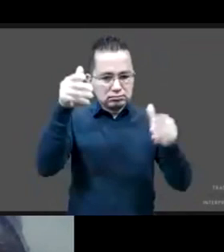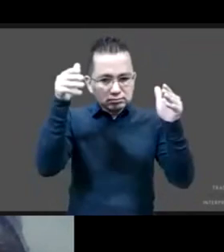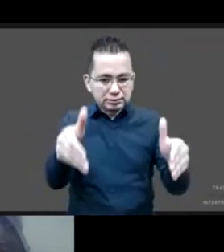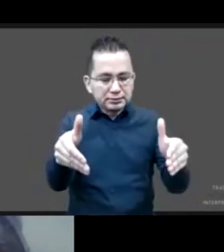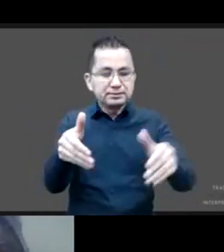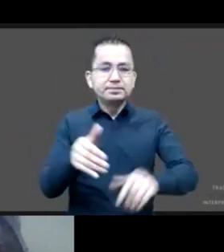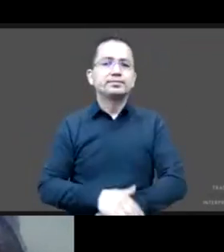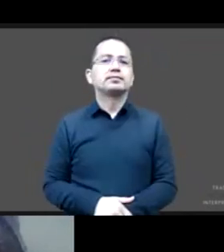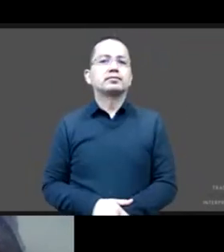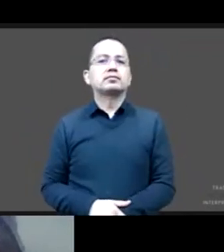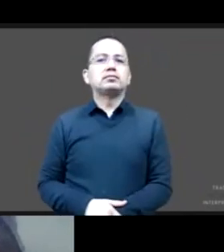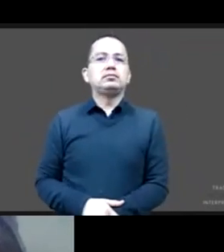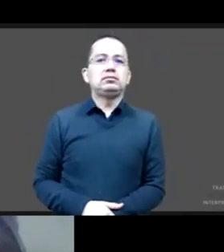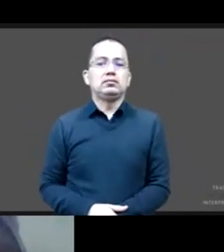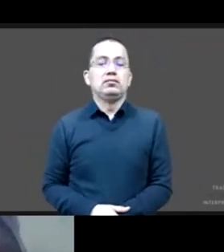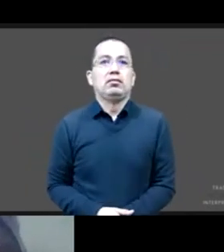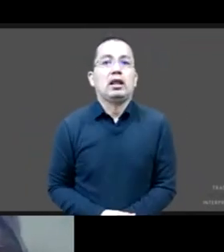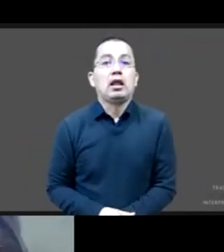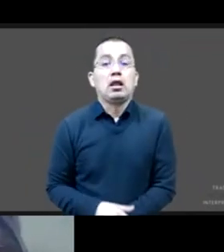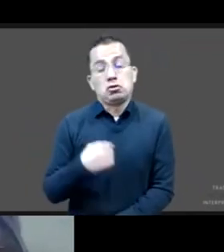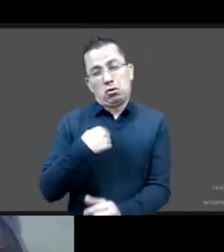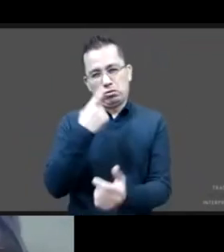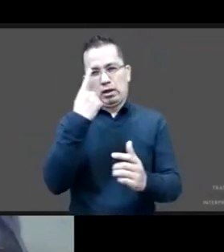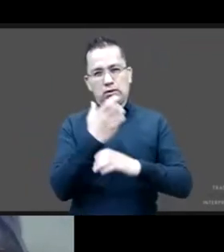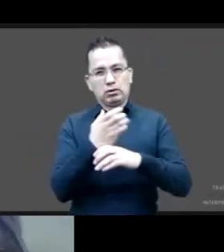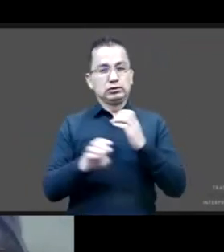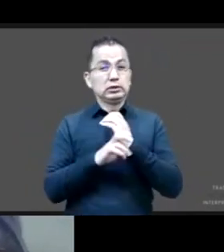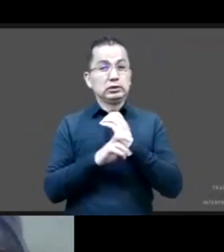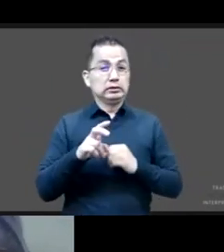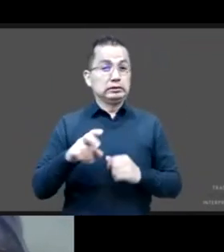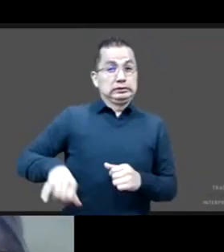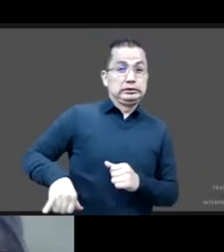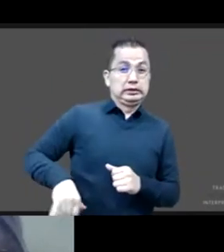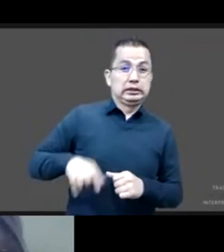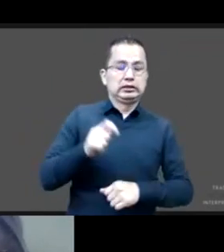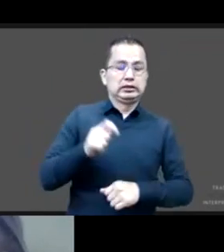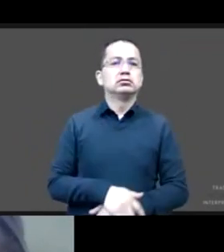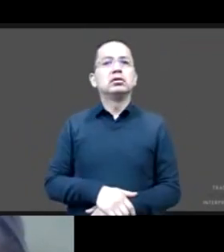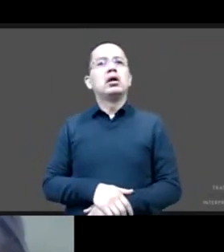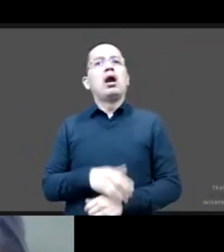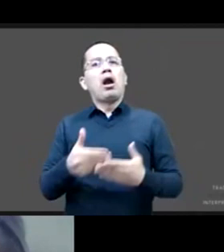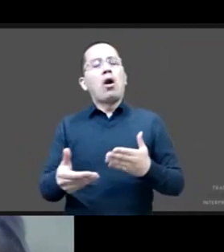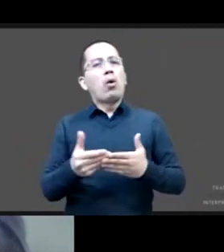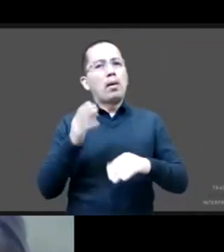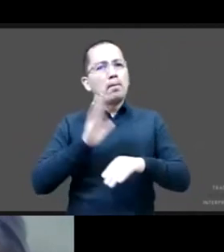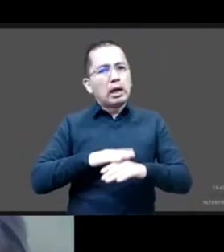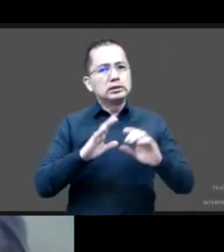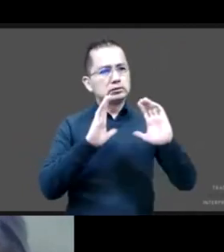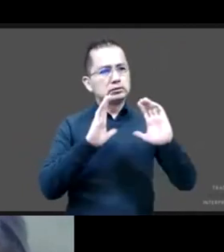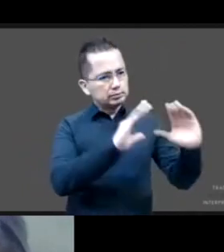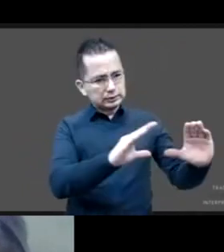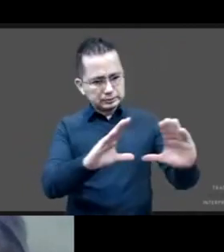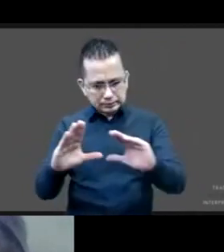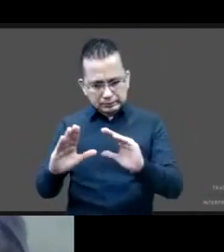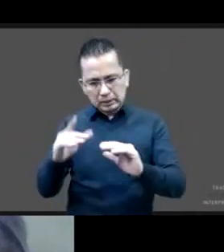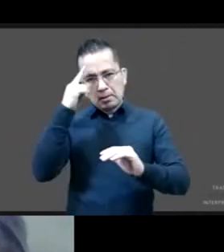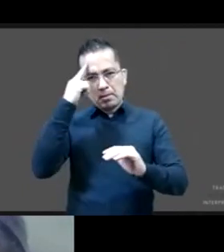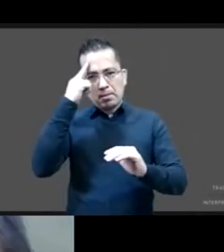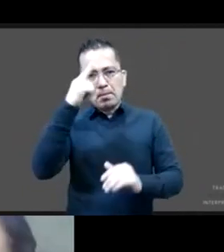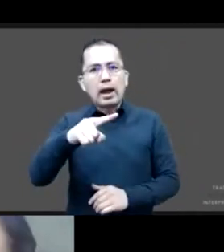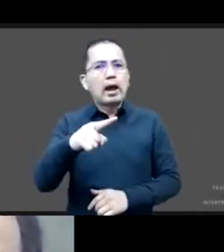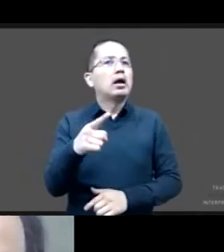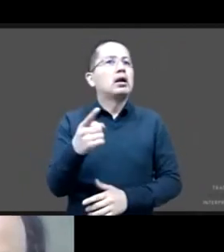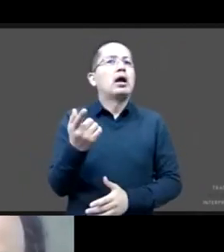estamos viendo cada vez más que es lo que me parece interesante estamos viendo cada vez más procesos de formación dirigidos